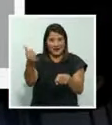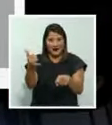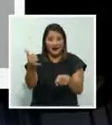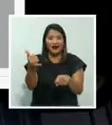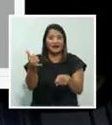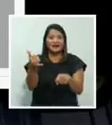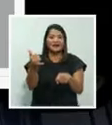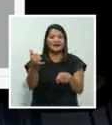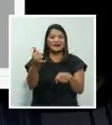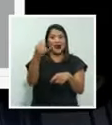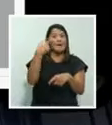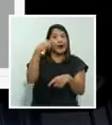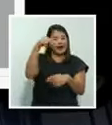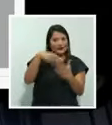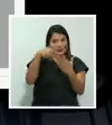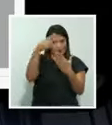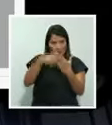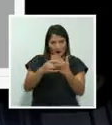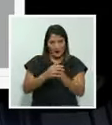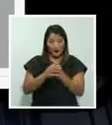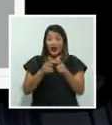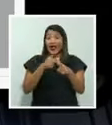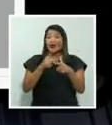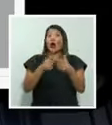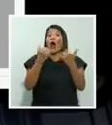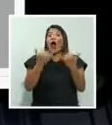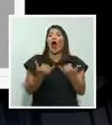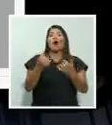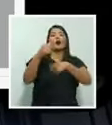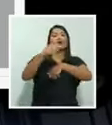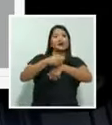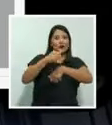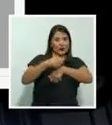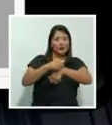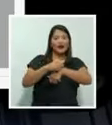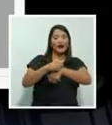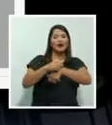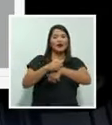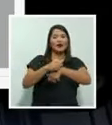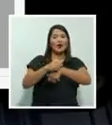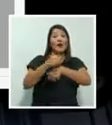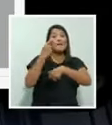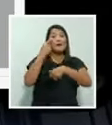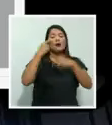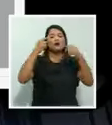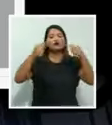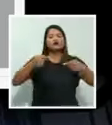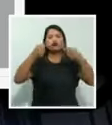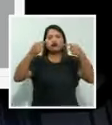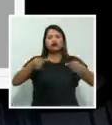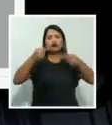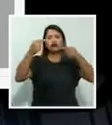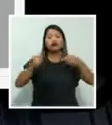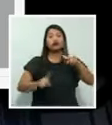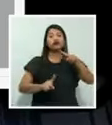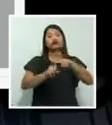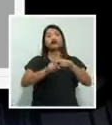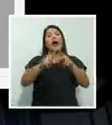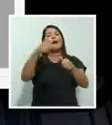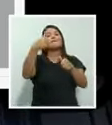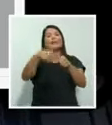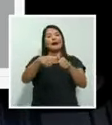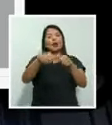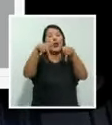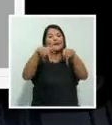llamada de este programa. Así que en este momento estamos en la tómbola que nos da los